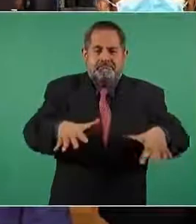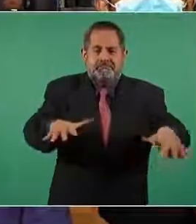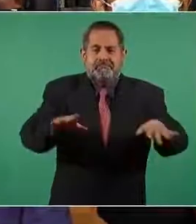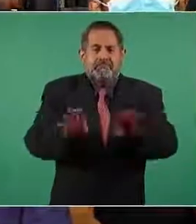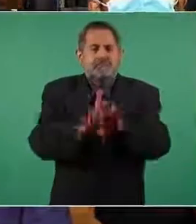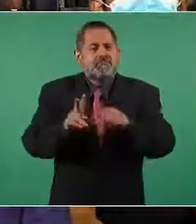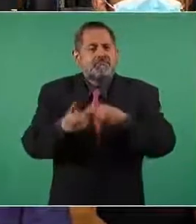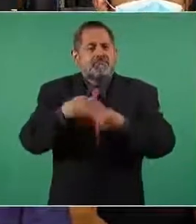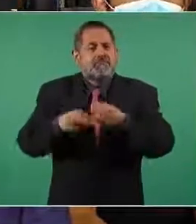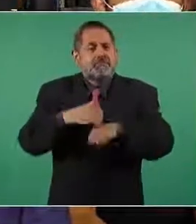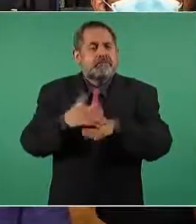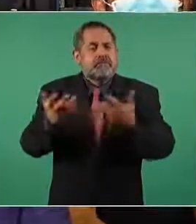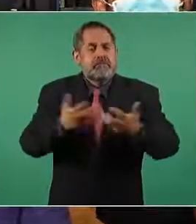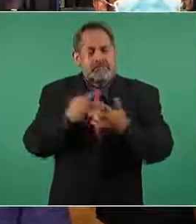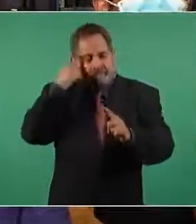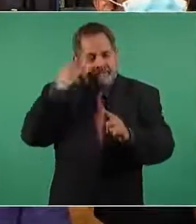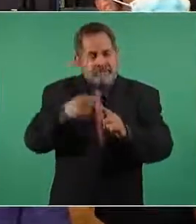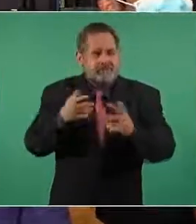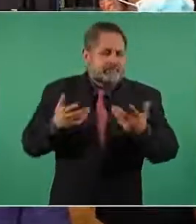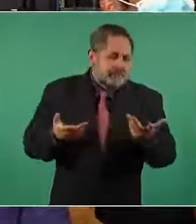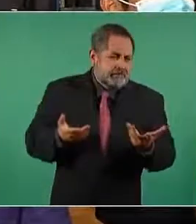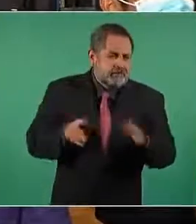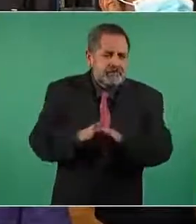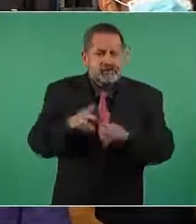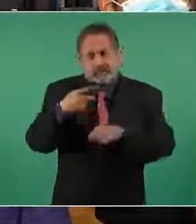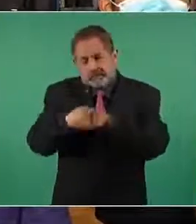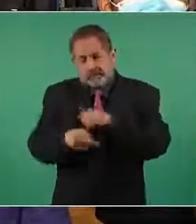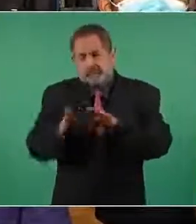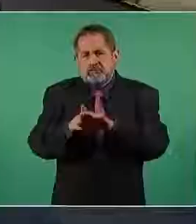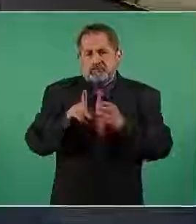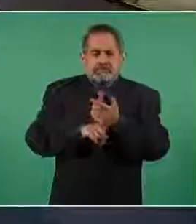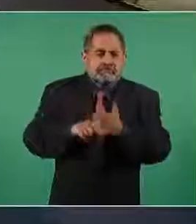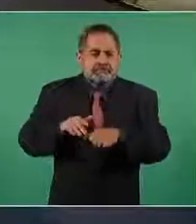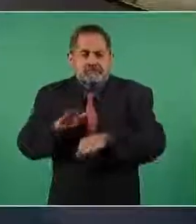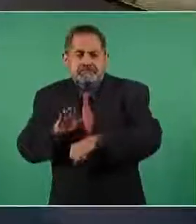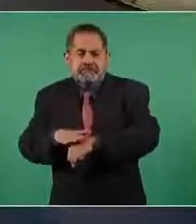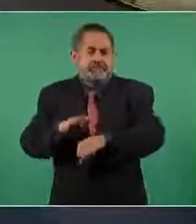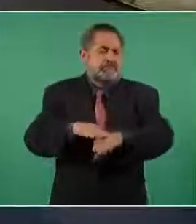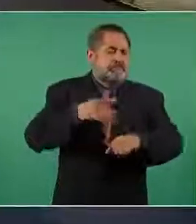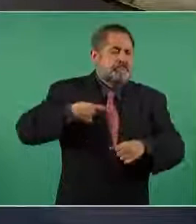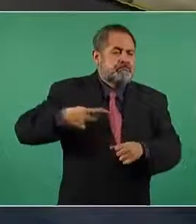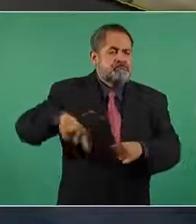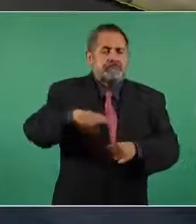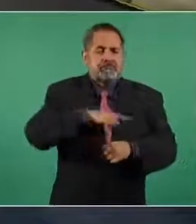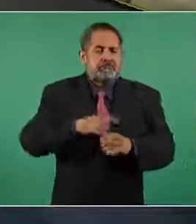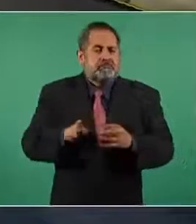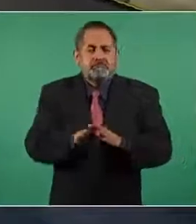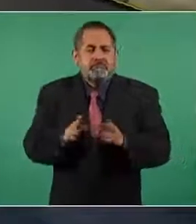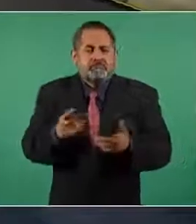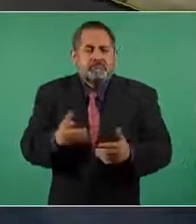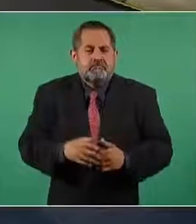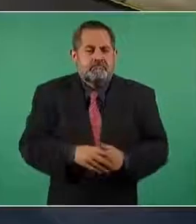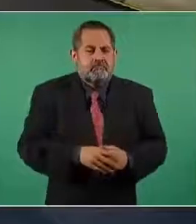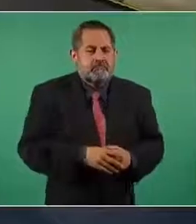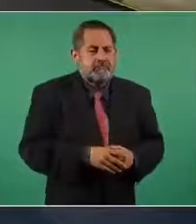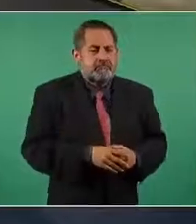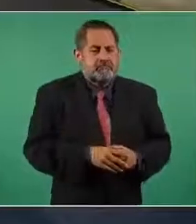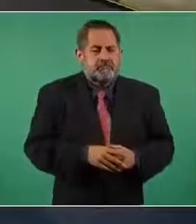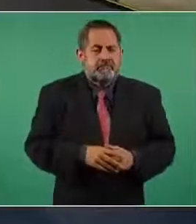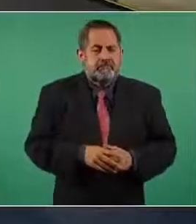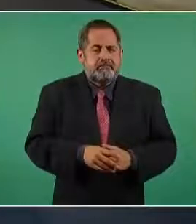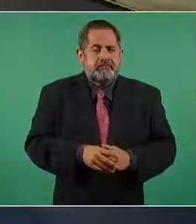qué acciones, digamos concretamente, si riesgos podría tener o advertencias para la población en este caso. Sí,